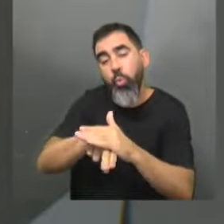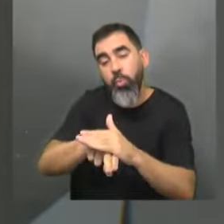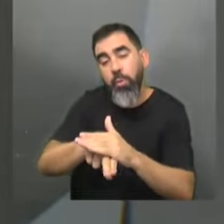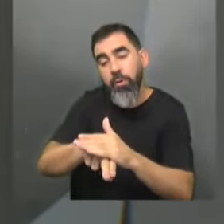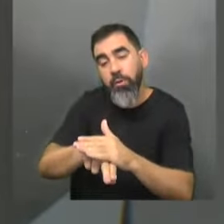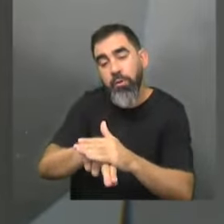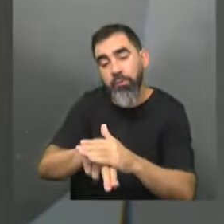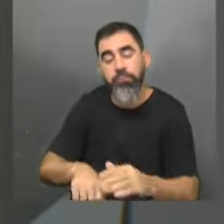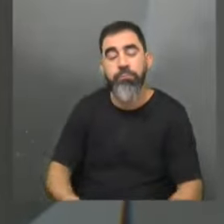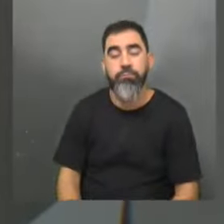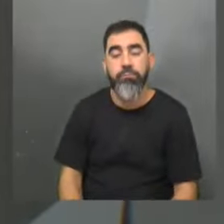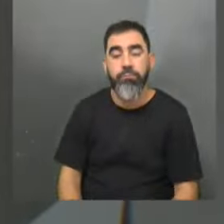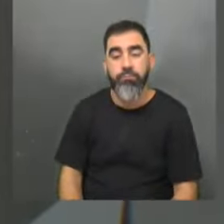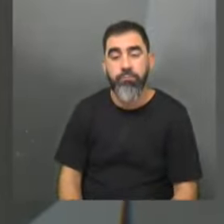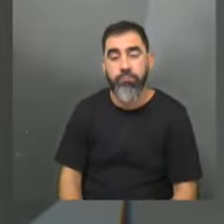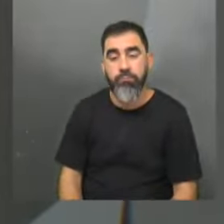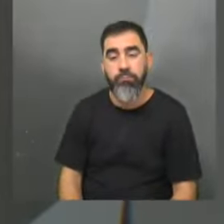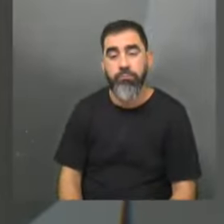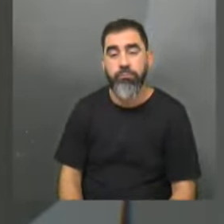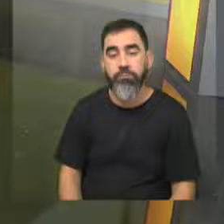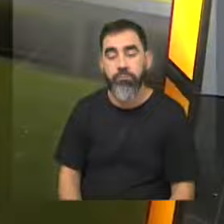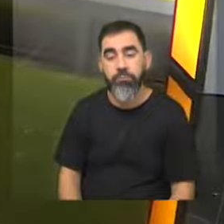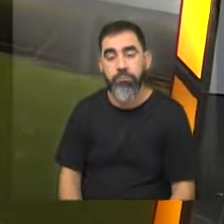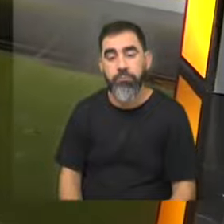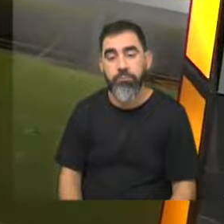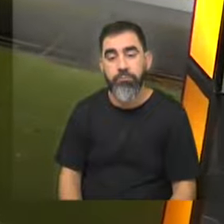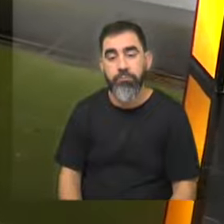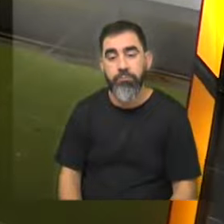de la época y de la persona? Esto es lo que nos cuenta en la última parte del informe.